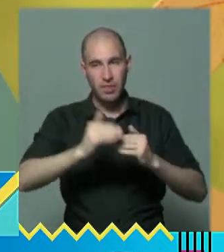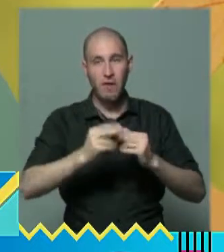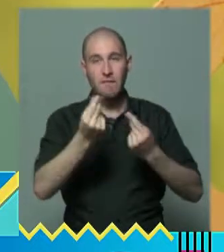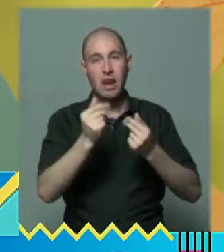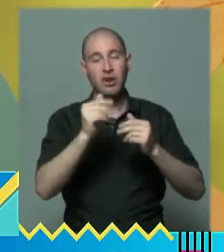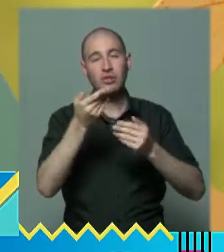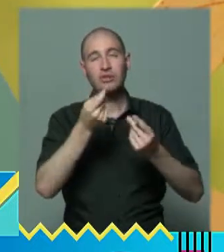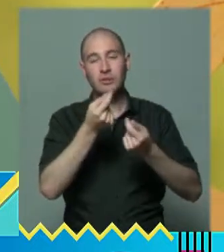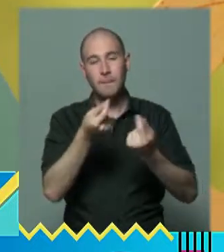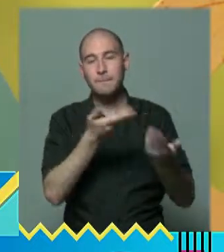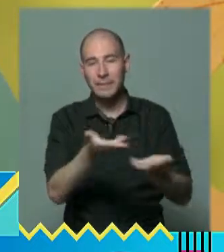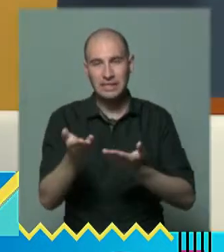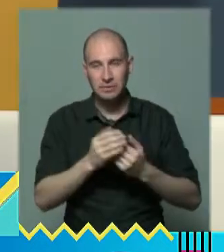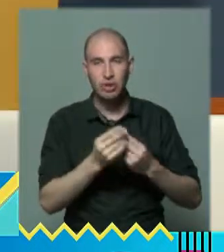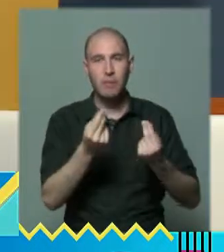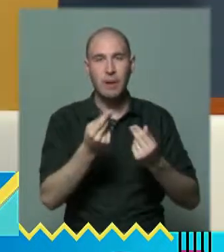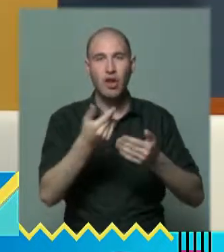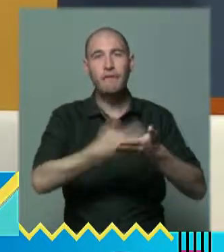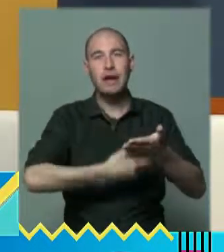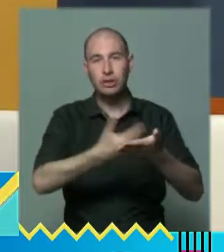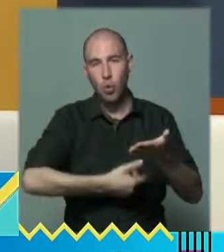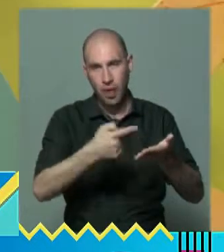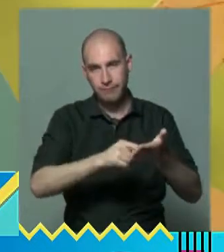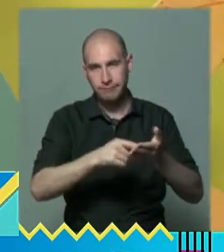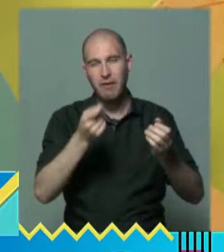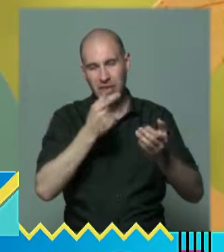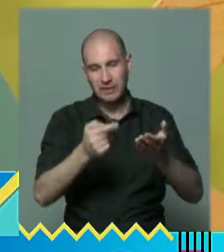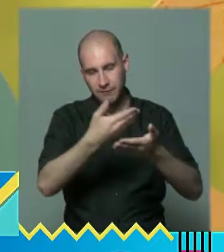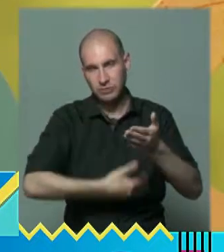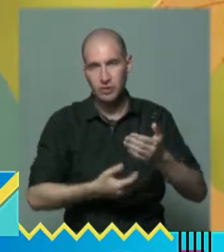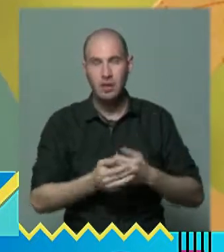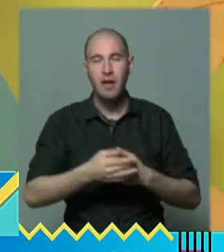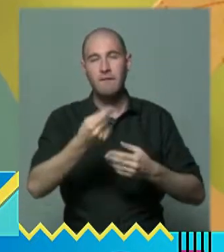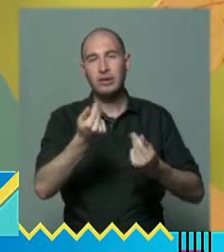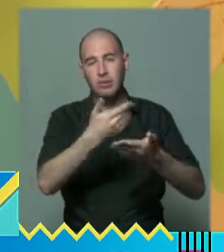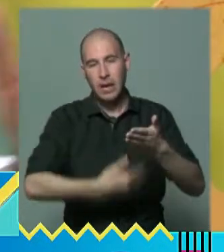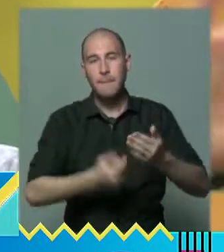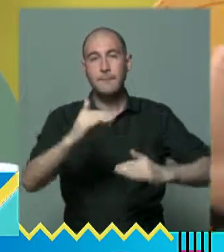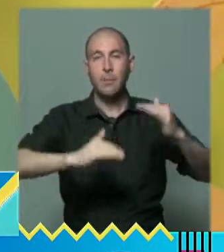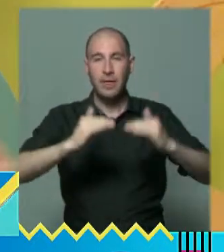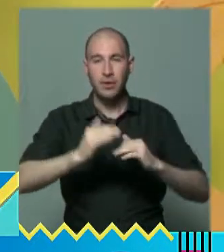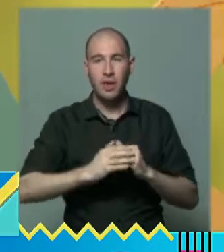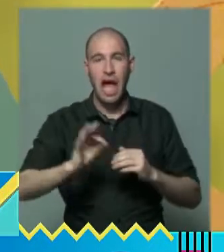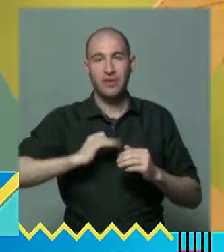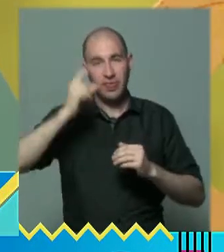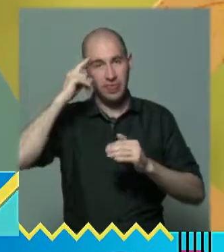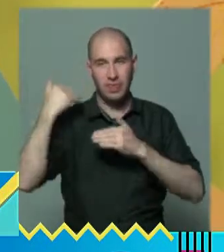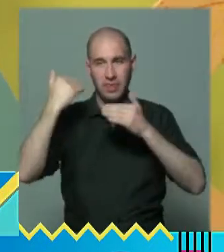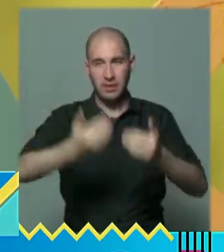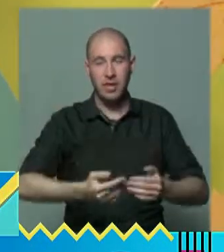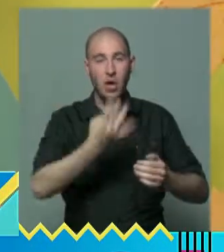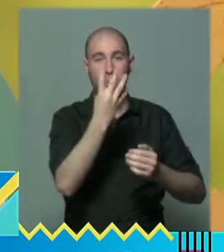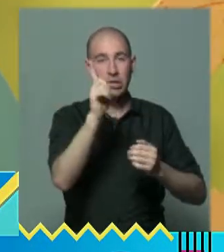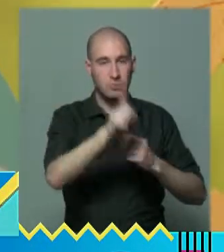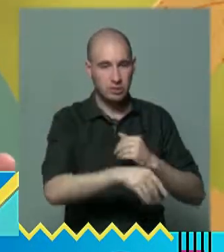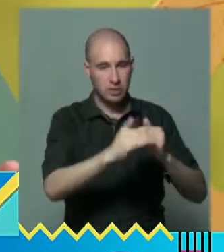de tarifa, y valores de factura, para hacerlo más fácil, valores de factura promedio en los últimos 10 años. Pasamos de